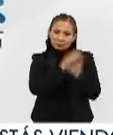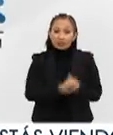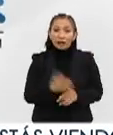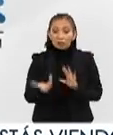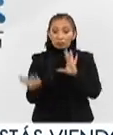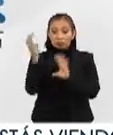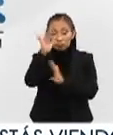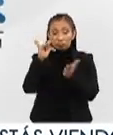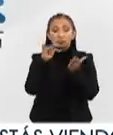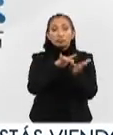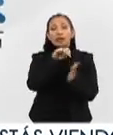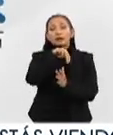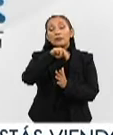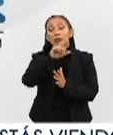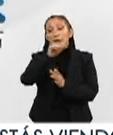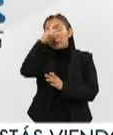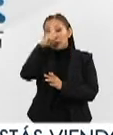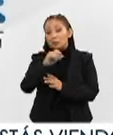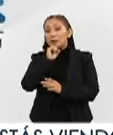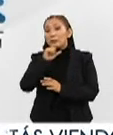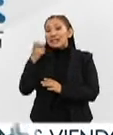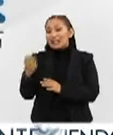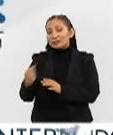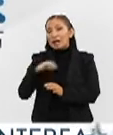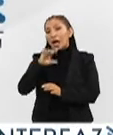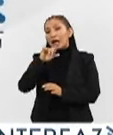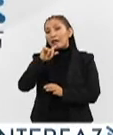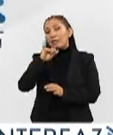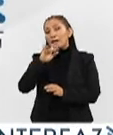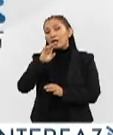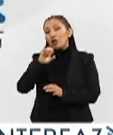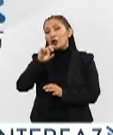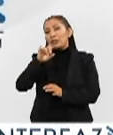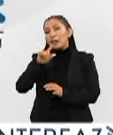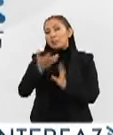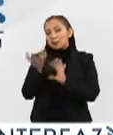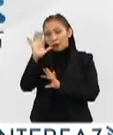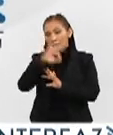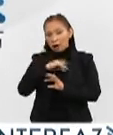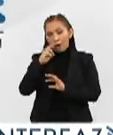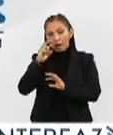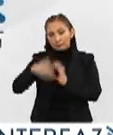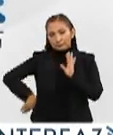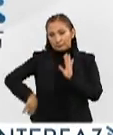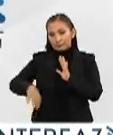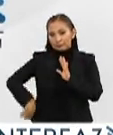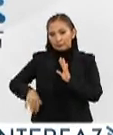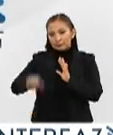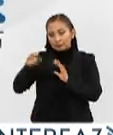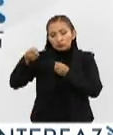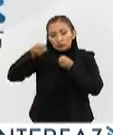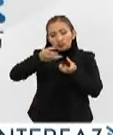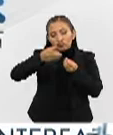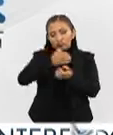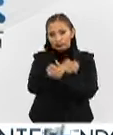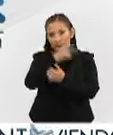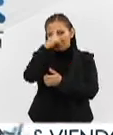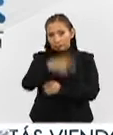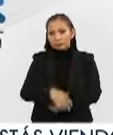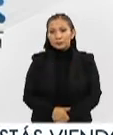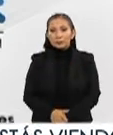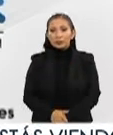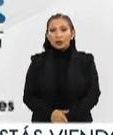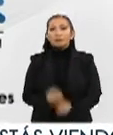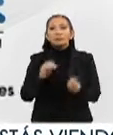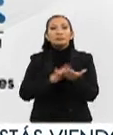el básquetbol muy apoyado por la NBA en México y también por esta Academia CONADE de Básquetbol que también ya les hemos comentado, aportando a la educación en México.